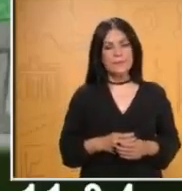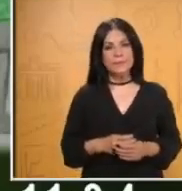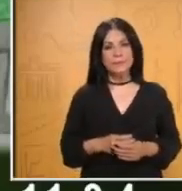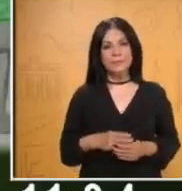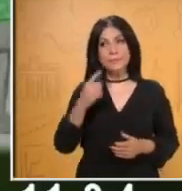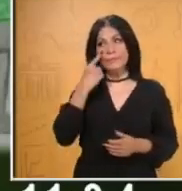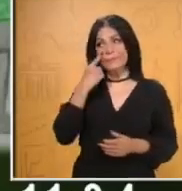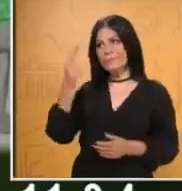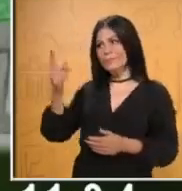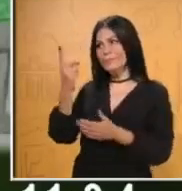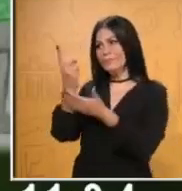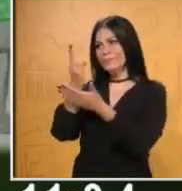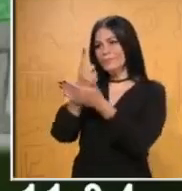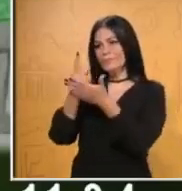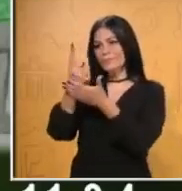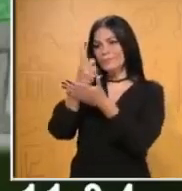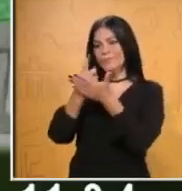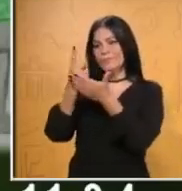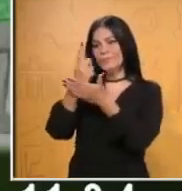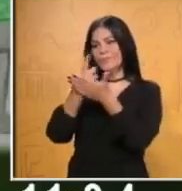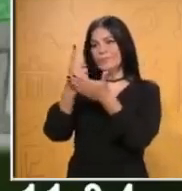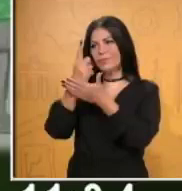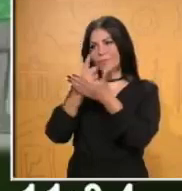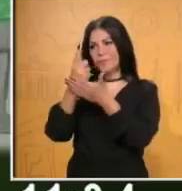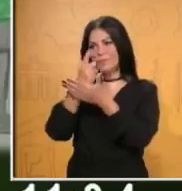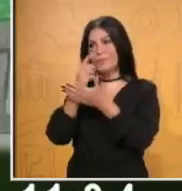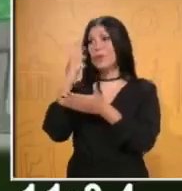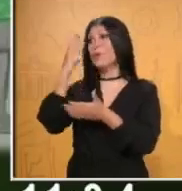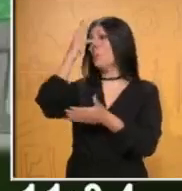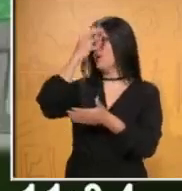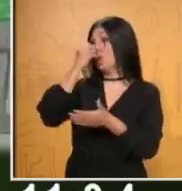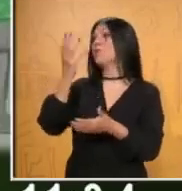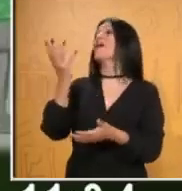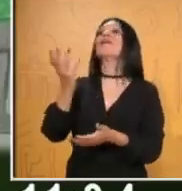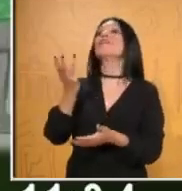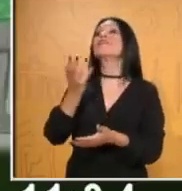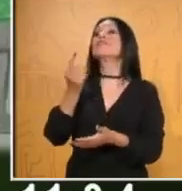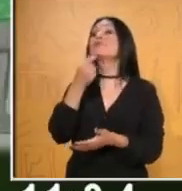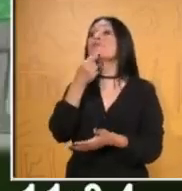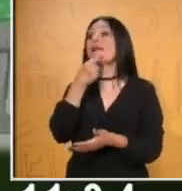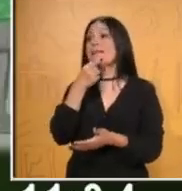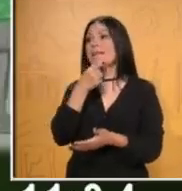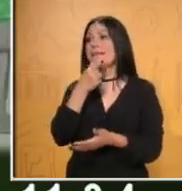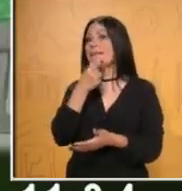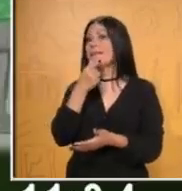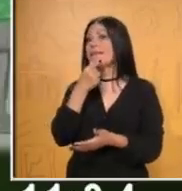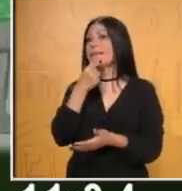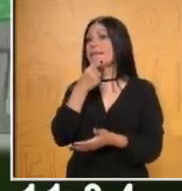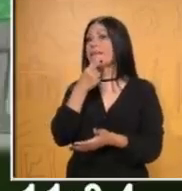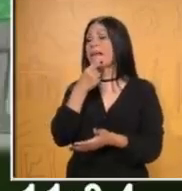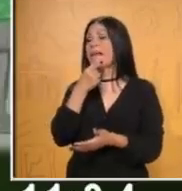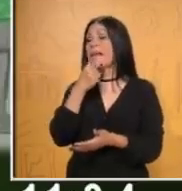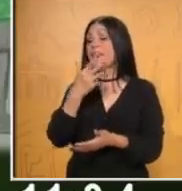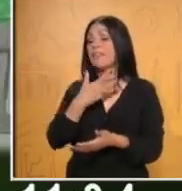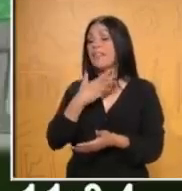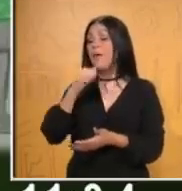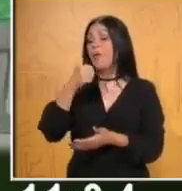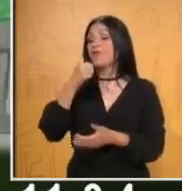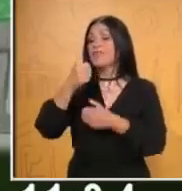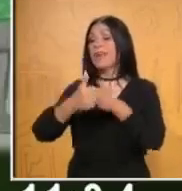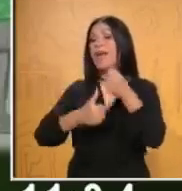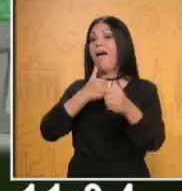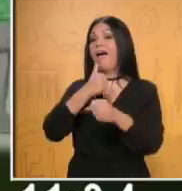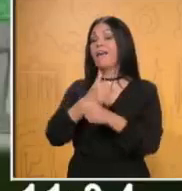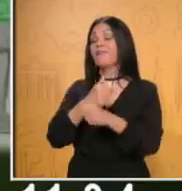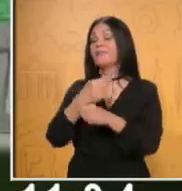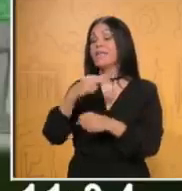ilustraciones elaboradas por una alumna llamada Jocelyn Victoria Jiménez, de 11 años. Muy